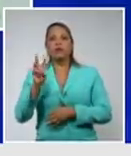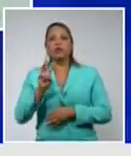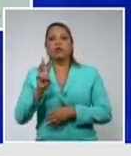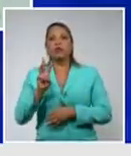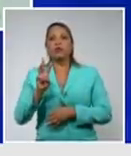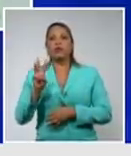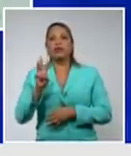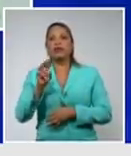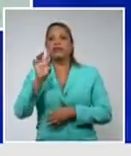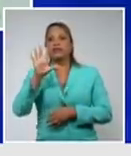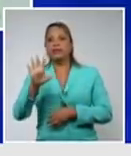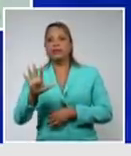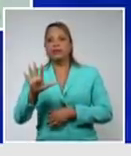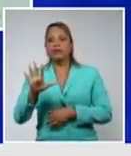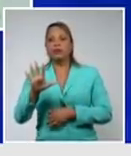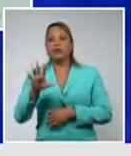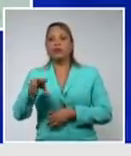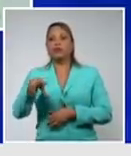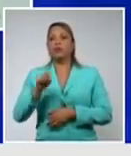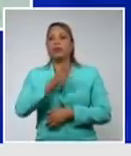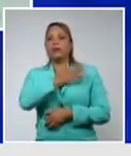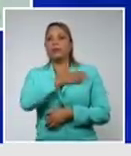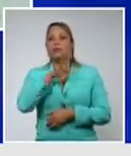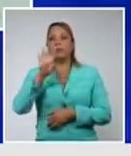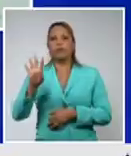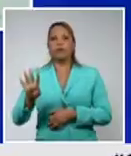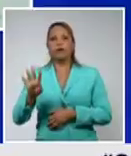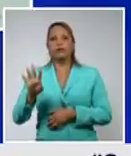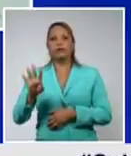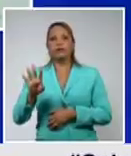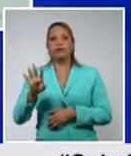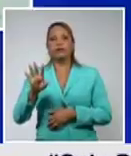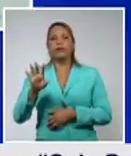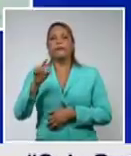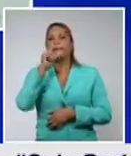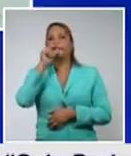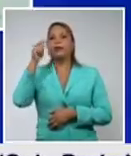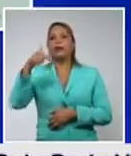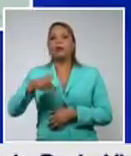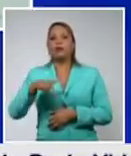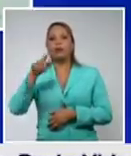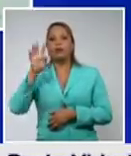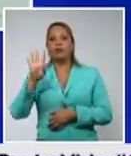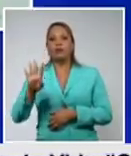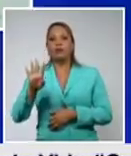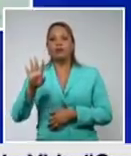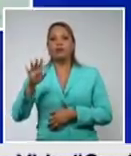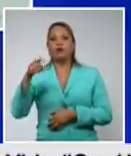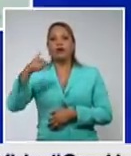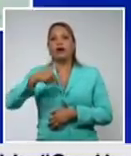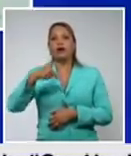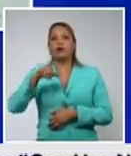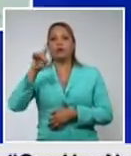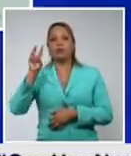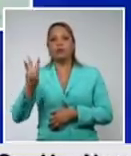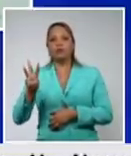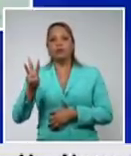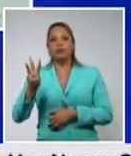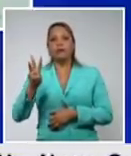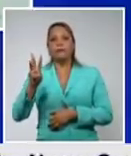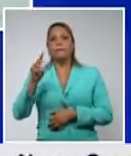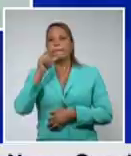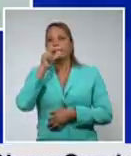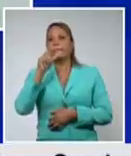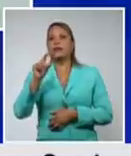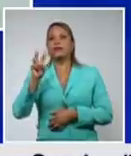uno, Nueva Paz 4, Bejucal y Jaruco con 3 cada uno, igual que Batabanó,